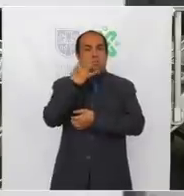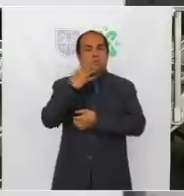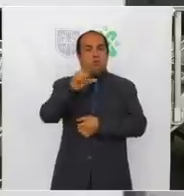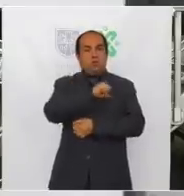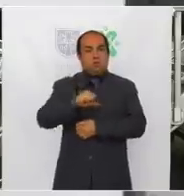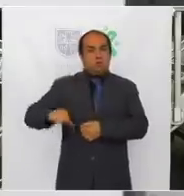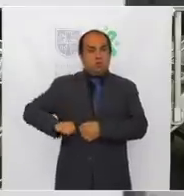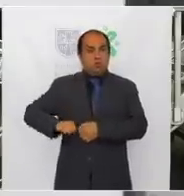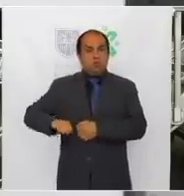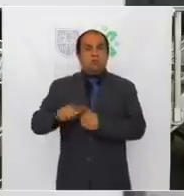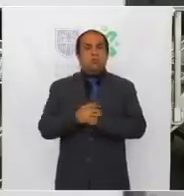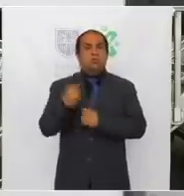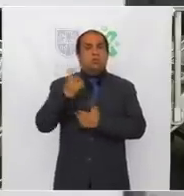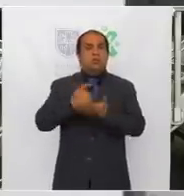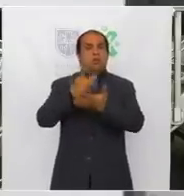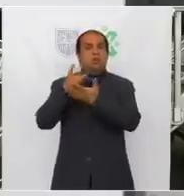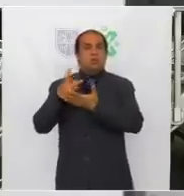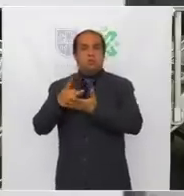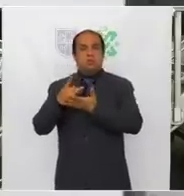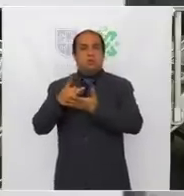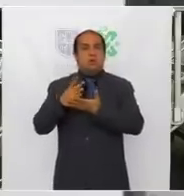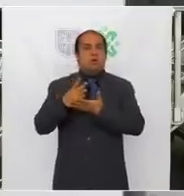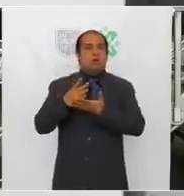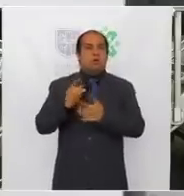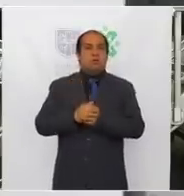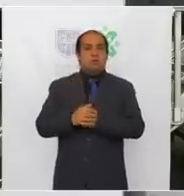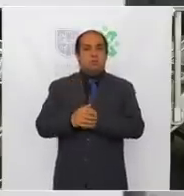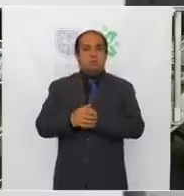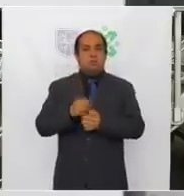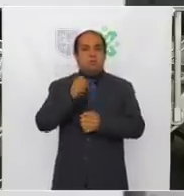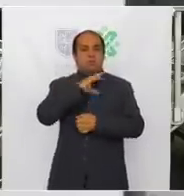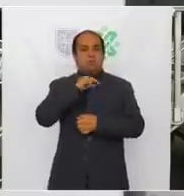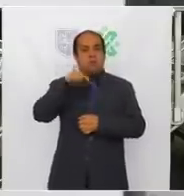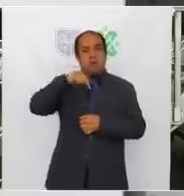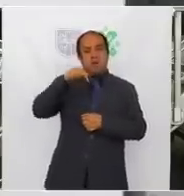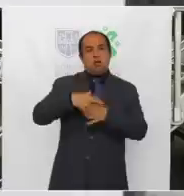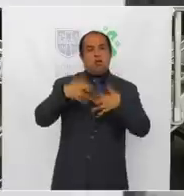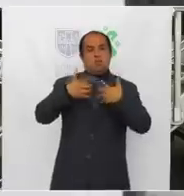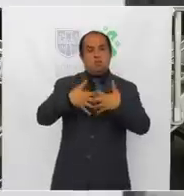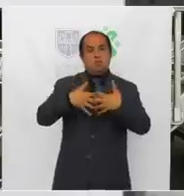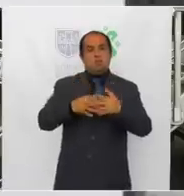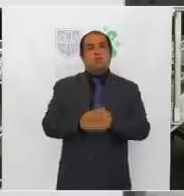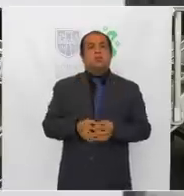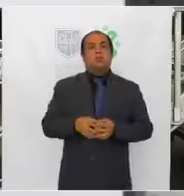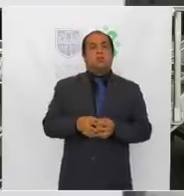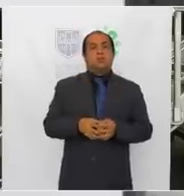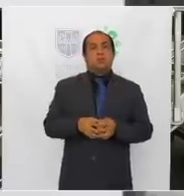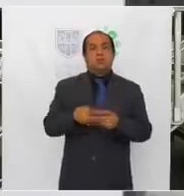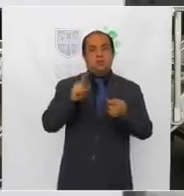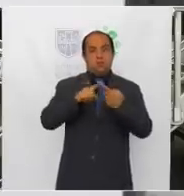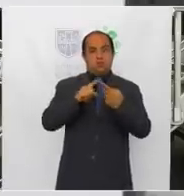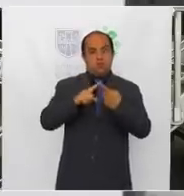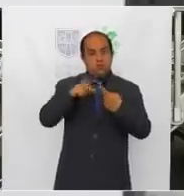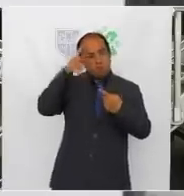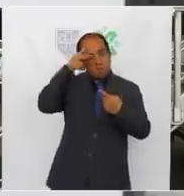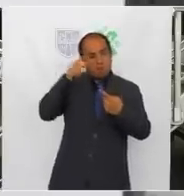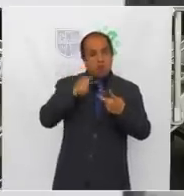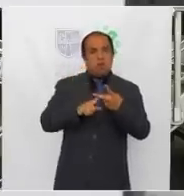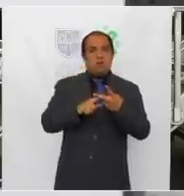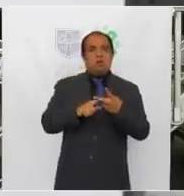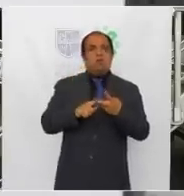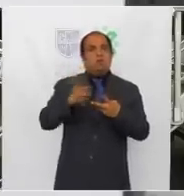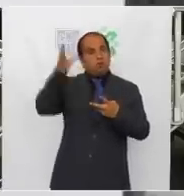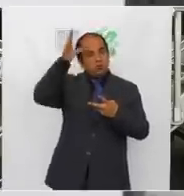mandan la basura a esta planta o que mandarán la basura a esta planta, que son una parte de Miguel Hidalgo, Cuauhtémocas,